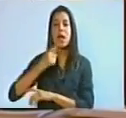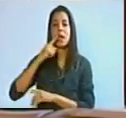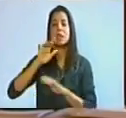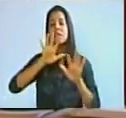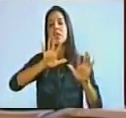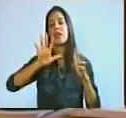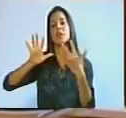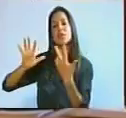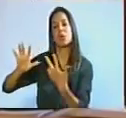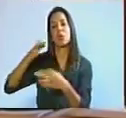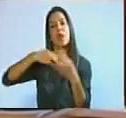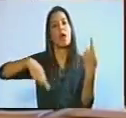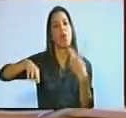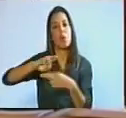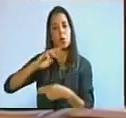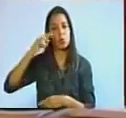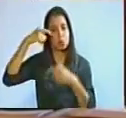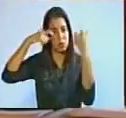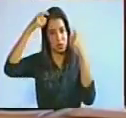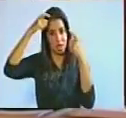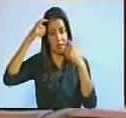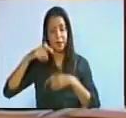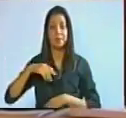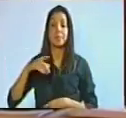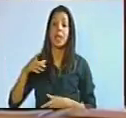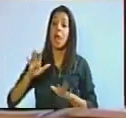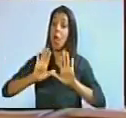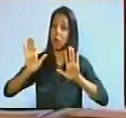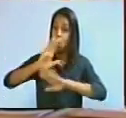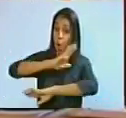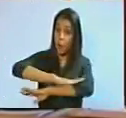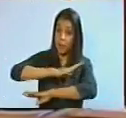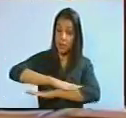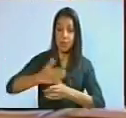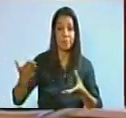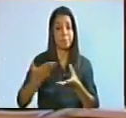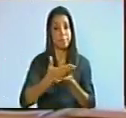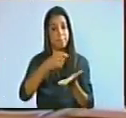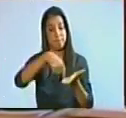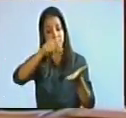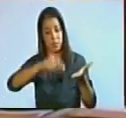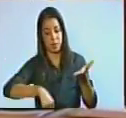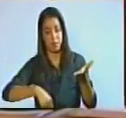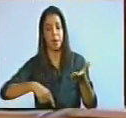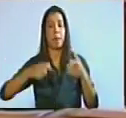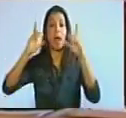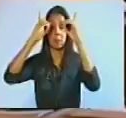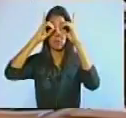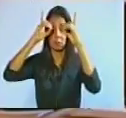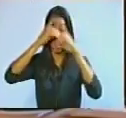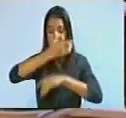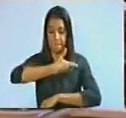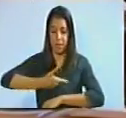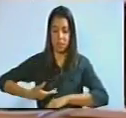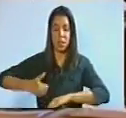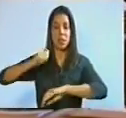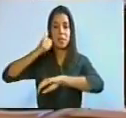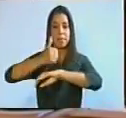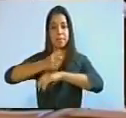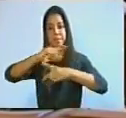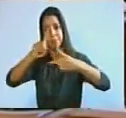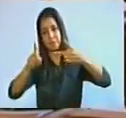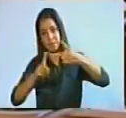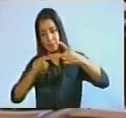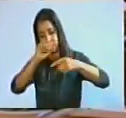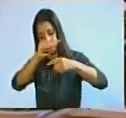Eloína Rodríguez Gómez, presidenta de la Asamblea Nacional Constituyente. Aristóbulo Isturia Almeida, primer vicepresidente.